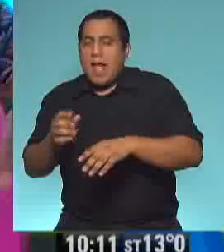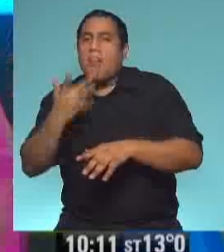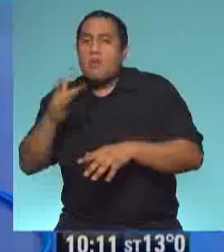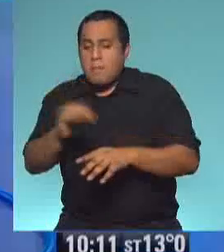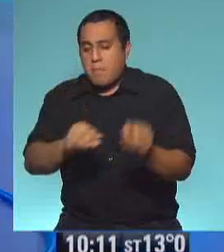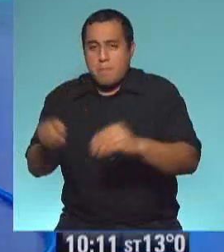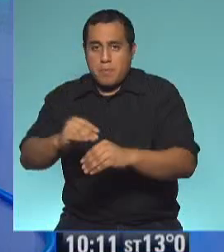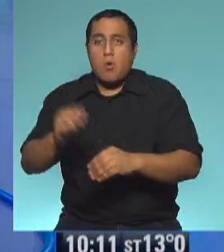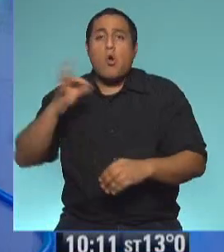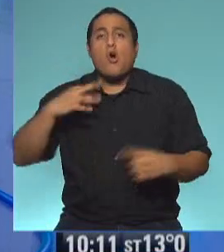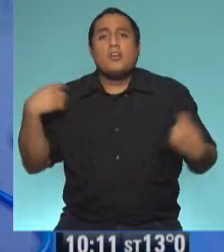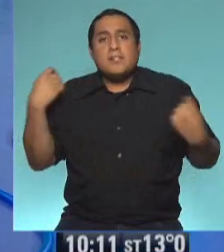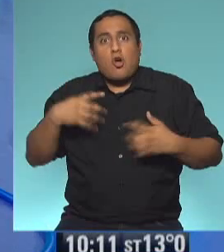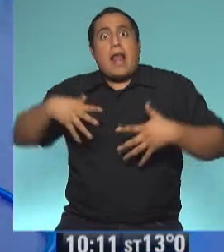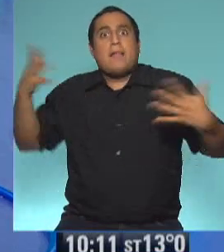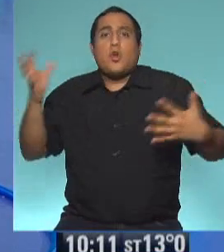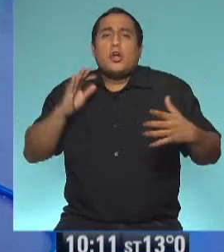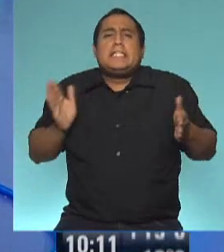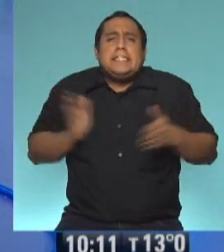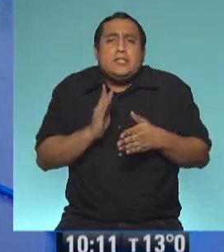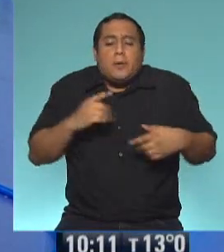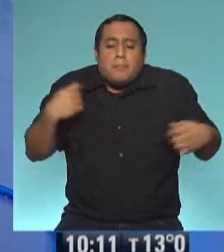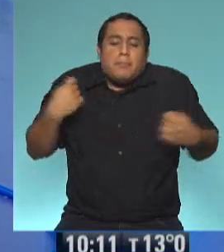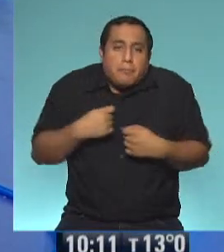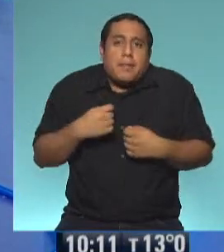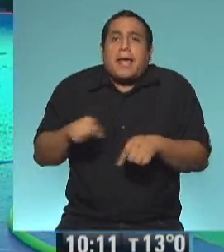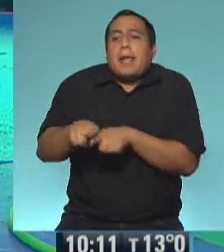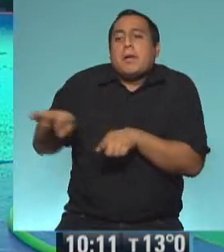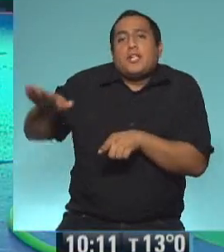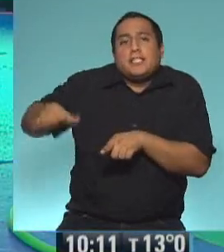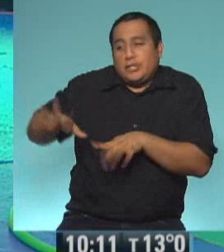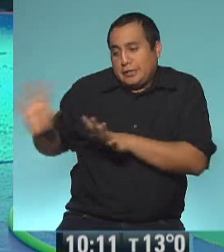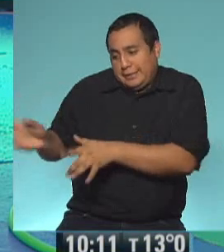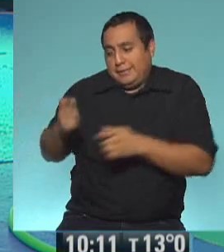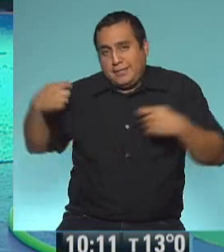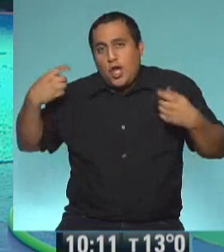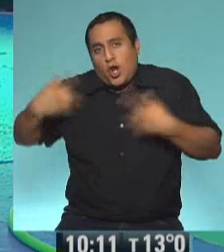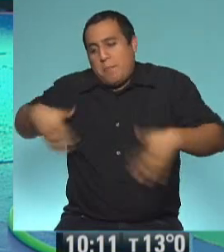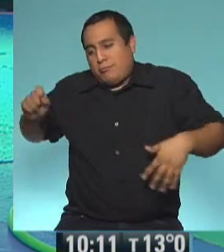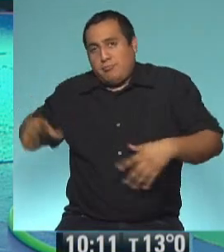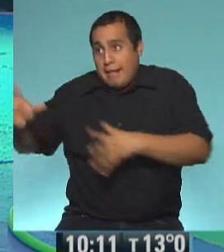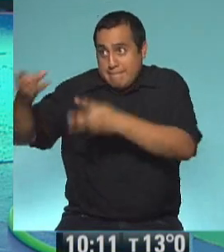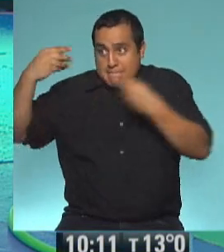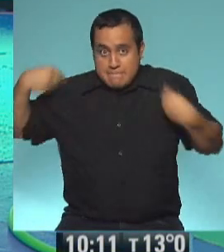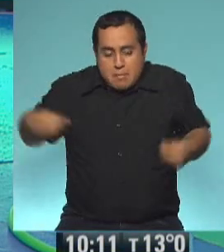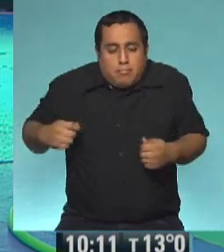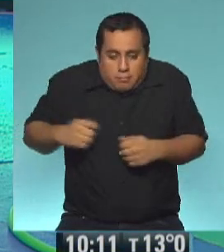grande o muy chiquito. O muy chiquito. Sí. Bien. Lo que te guste. De algún hermanito. Lo que te quedan. Y te quedan los brazos así. Cortitos.